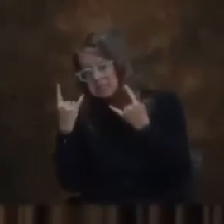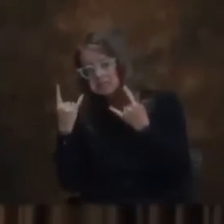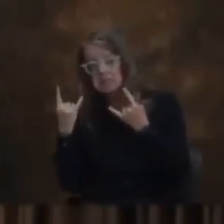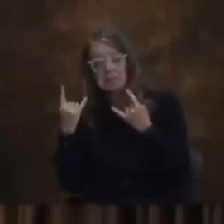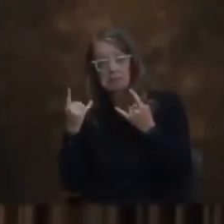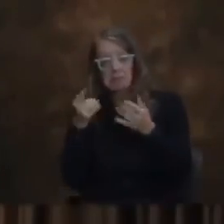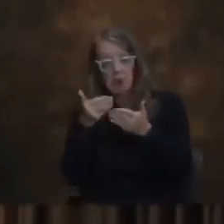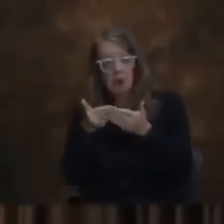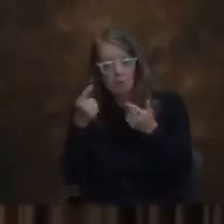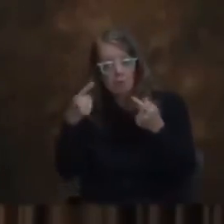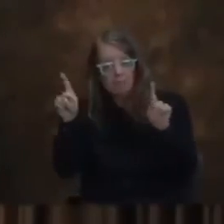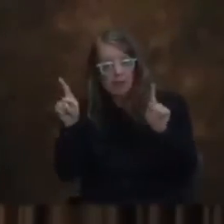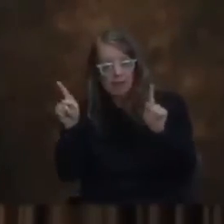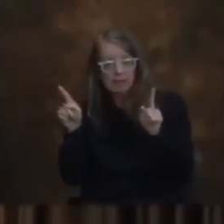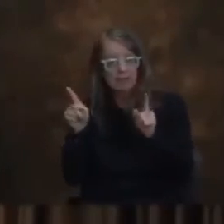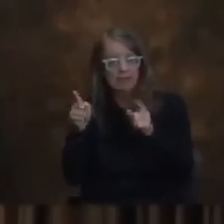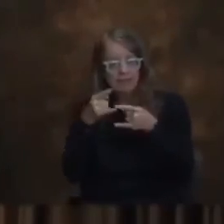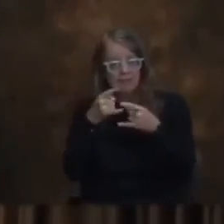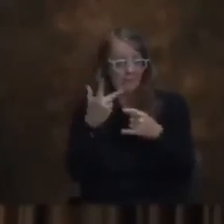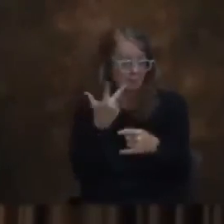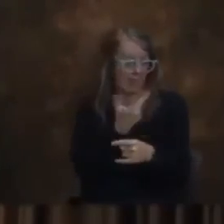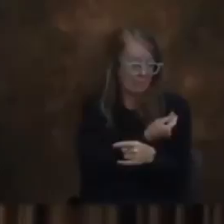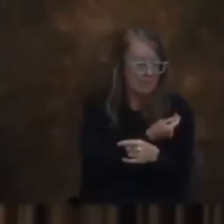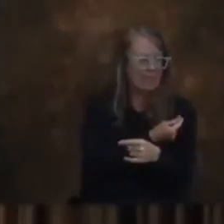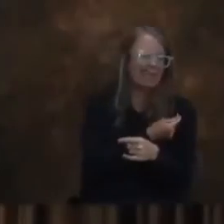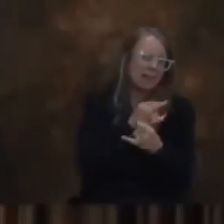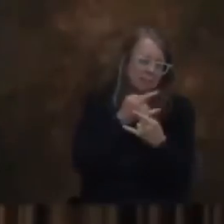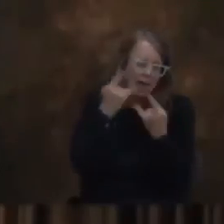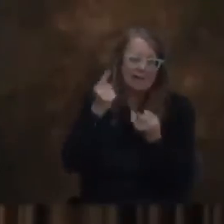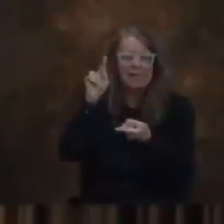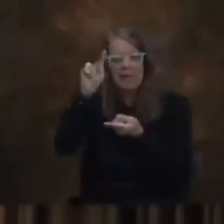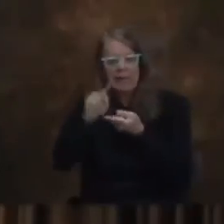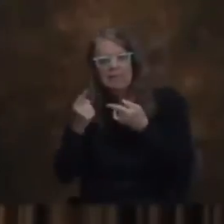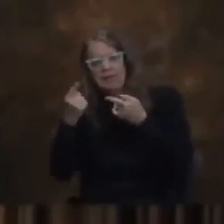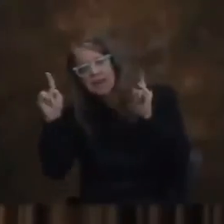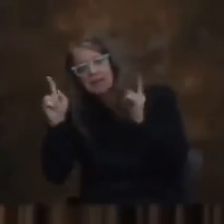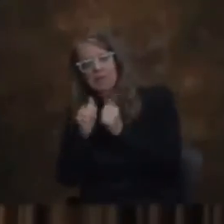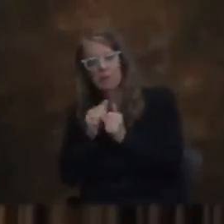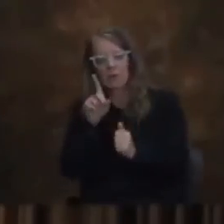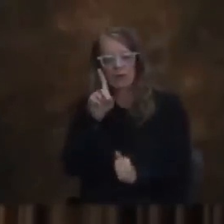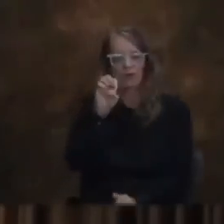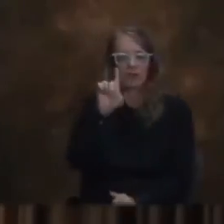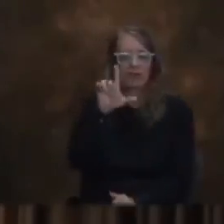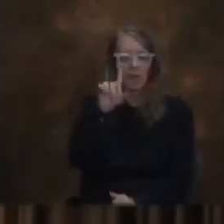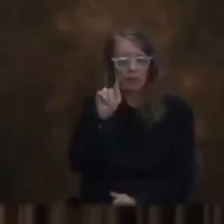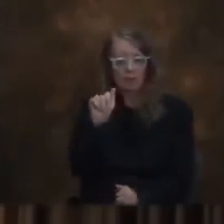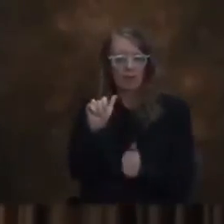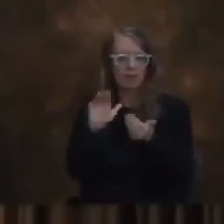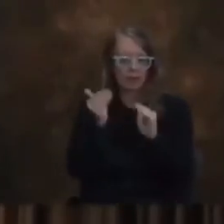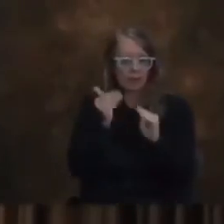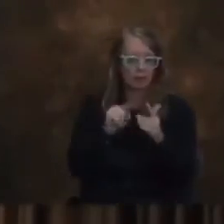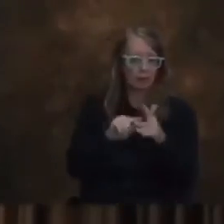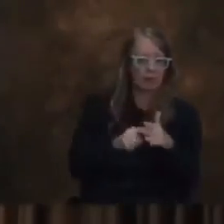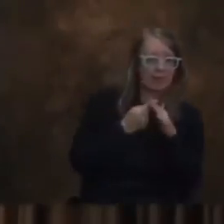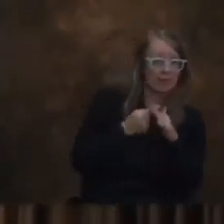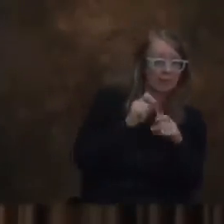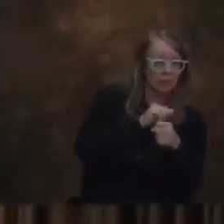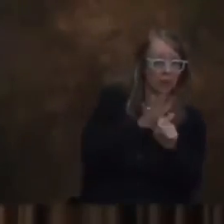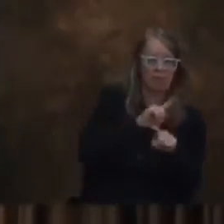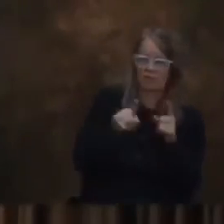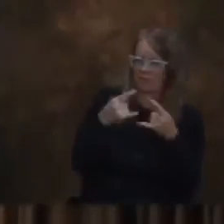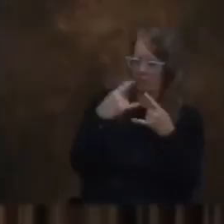igual de efectiva que vacunarse pero sigue siendo muy efectivo aún lidiando con la variante